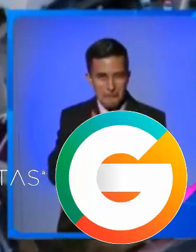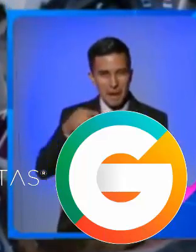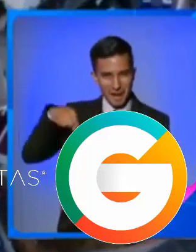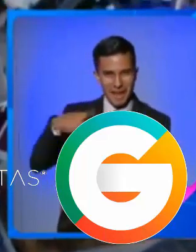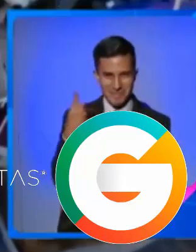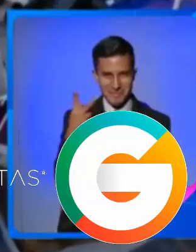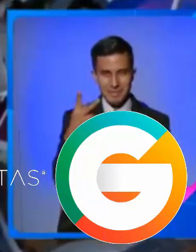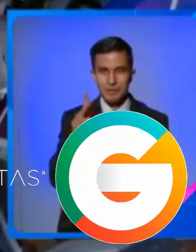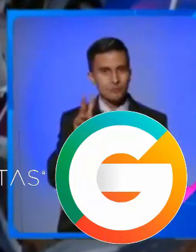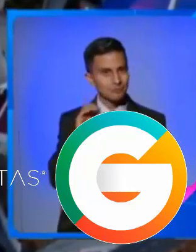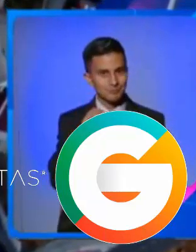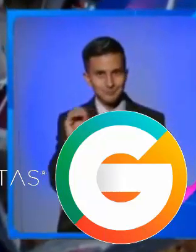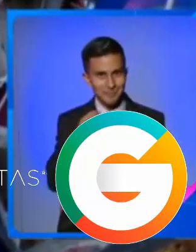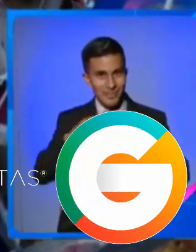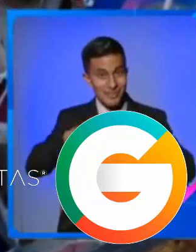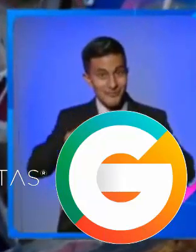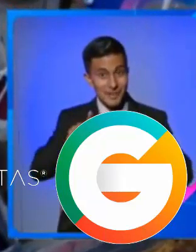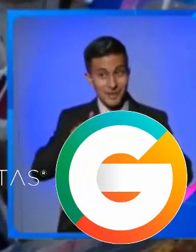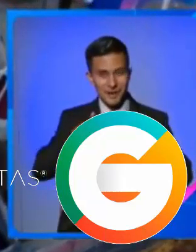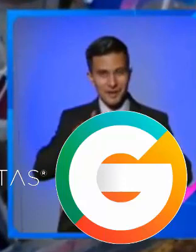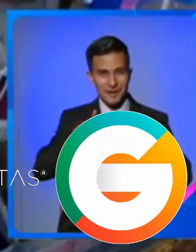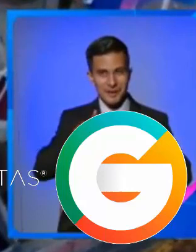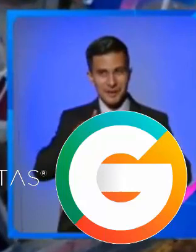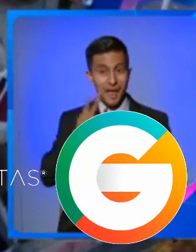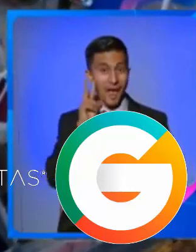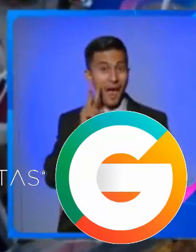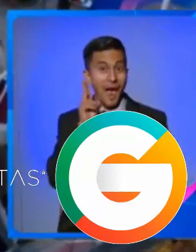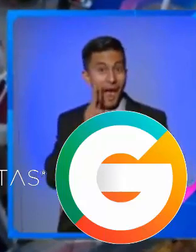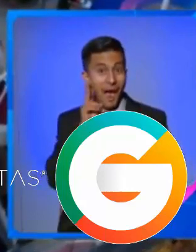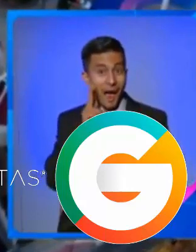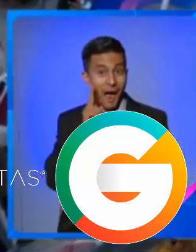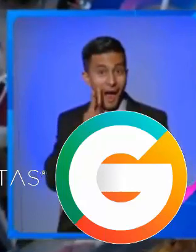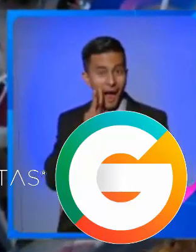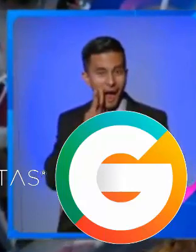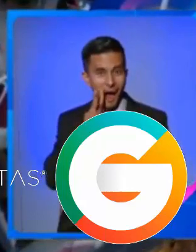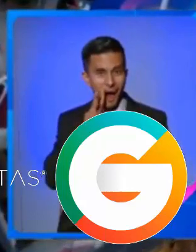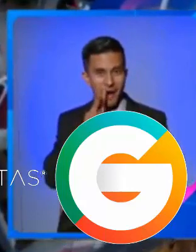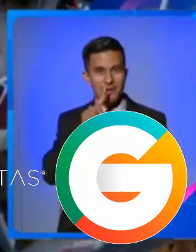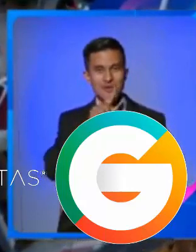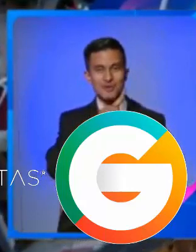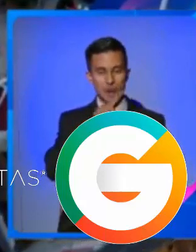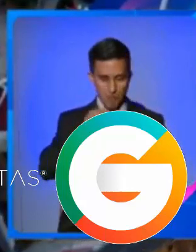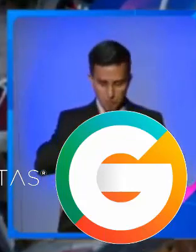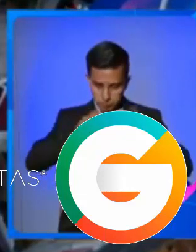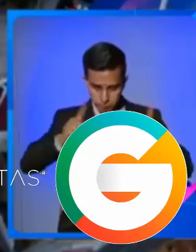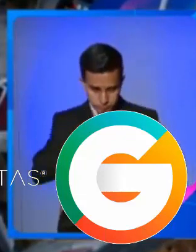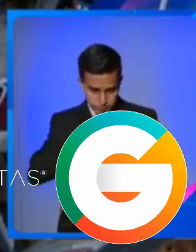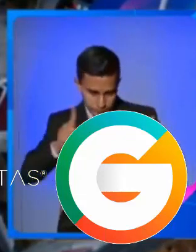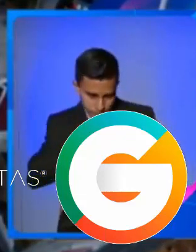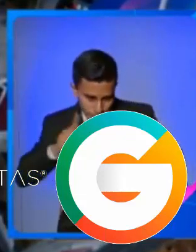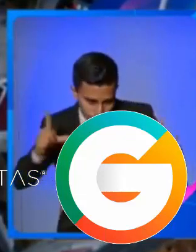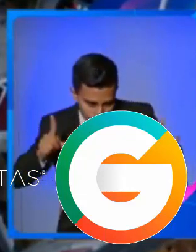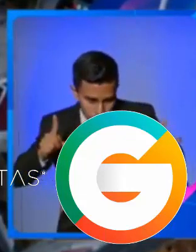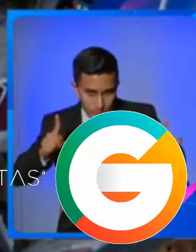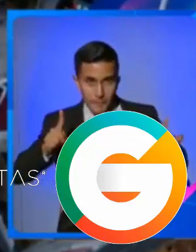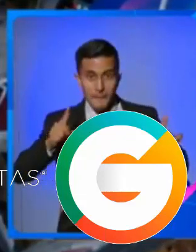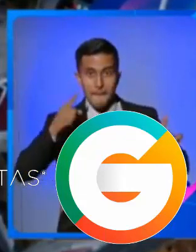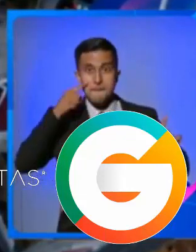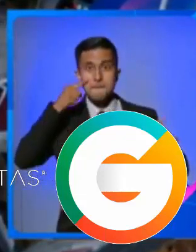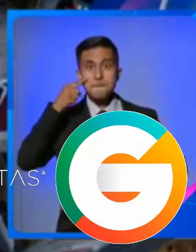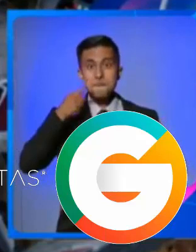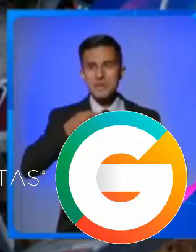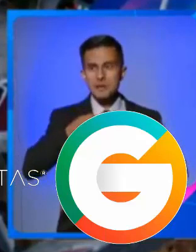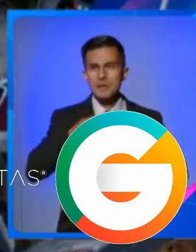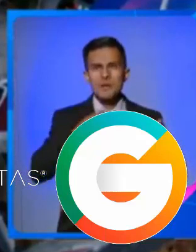algo? Ojalá puedan hacer el zoom para que puedan observar precisamente qué tan alto está, que puedan sacar el